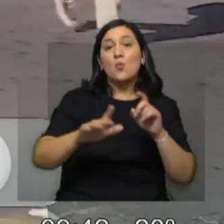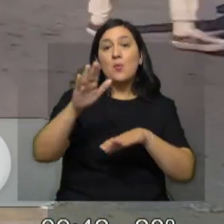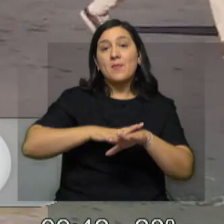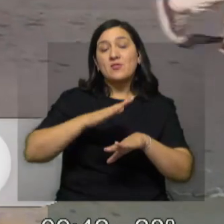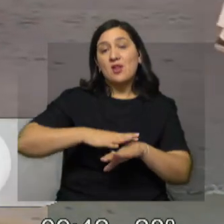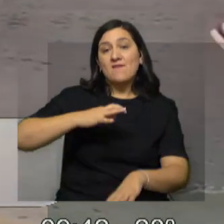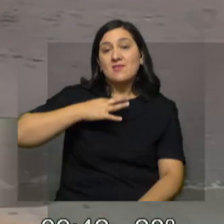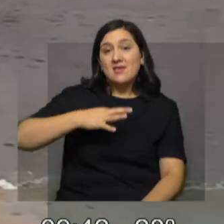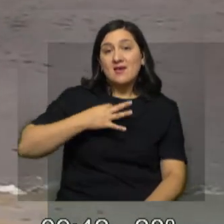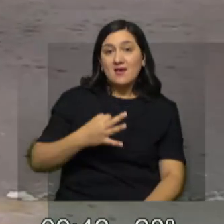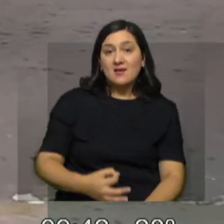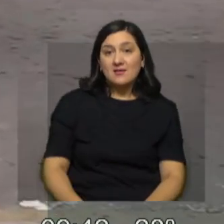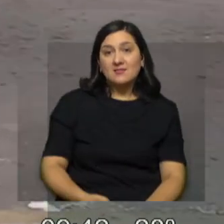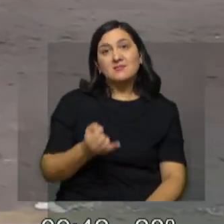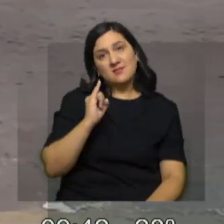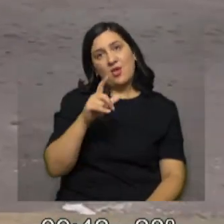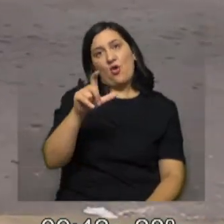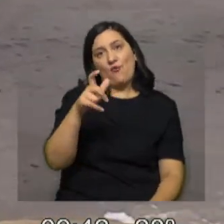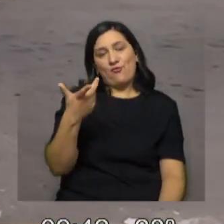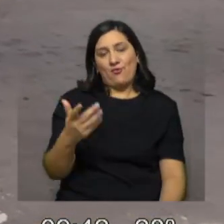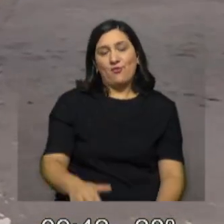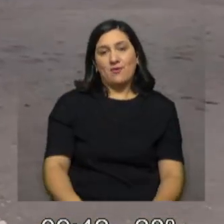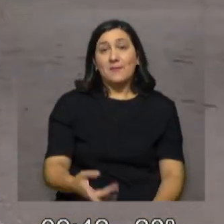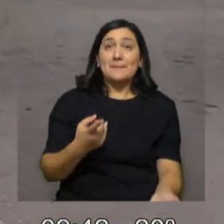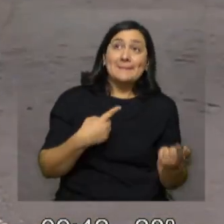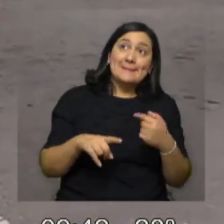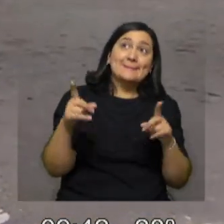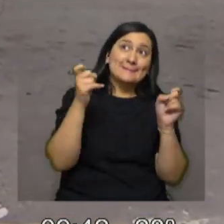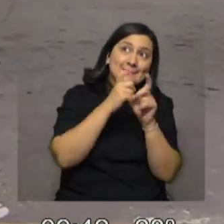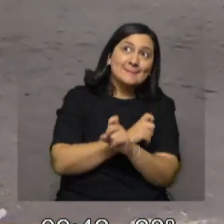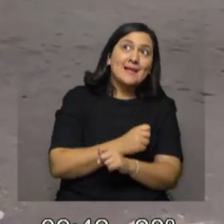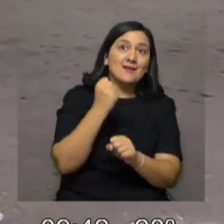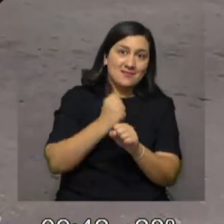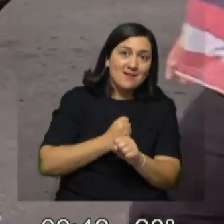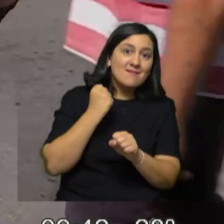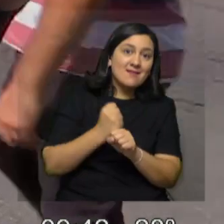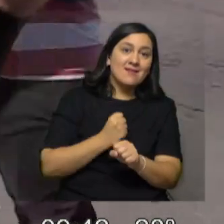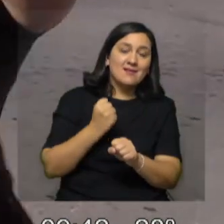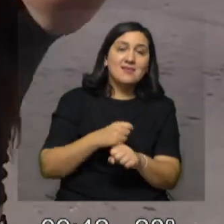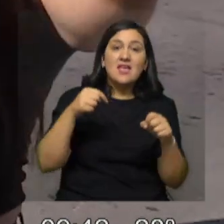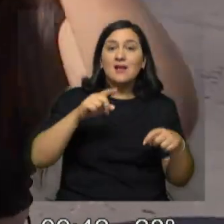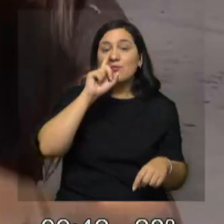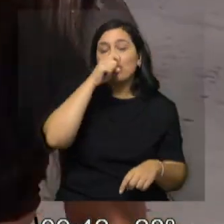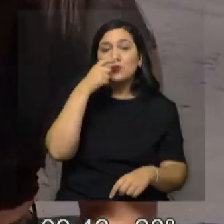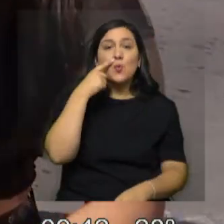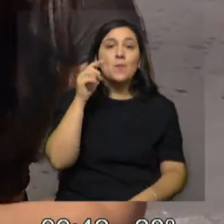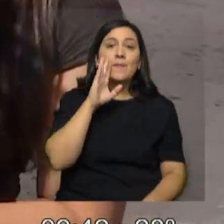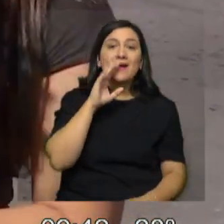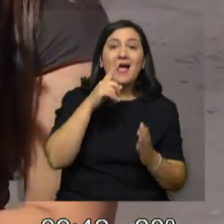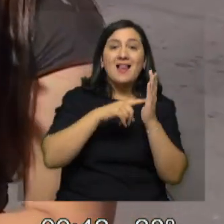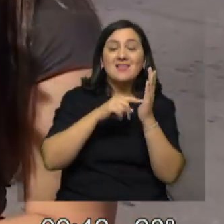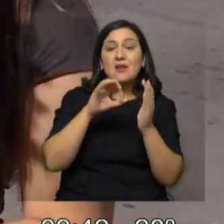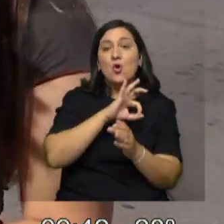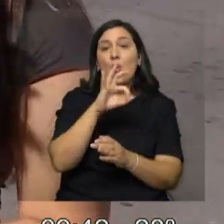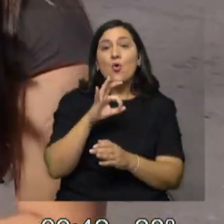vida o no? Como deseo. Y sí, obvio. Pero hay que trabajar duro. ¿Y acá en Montevideo sus padres que alquilan o sus